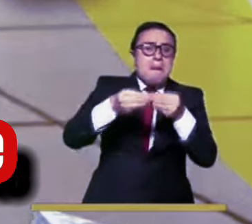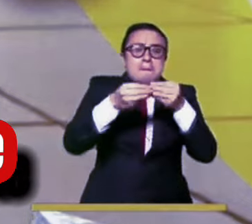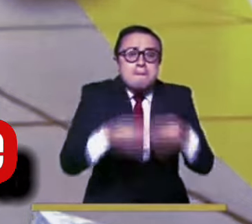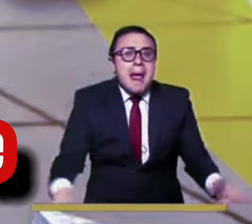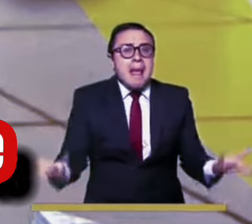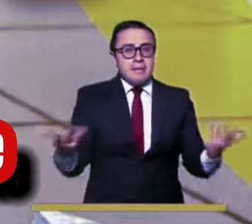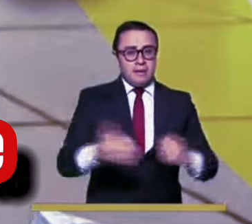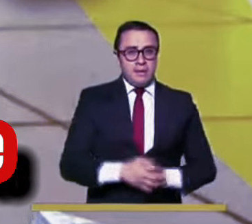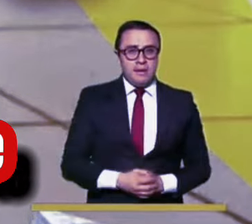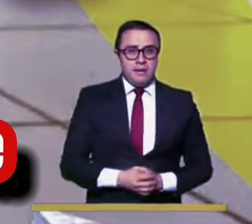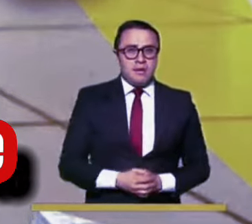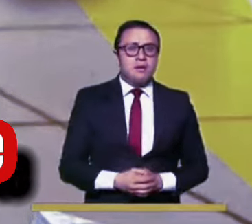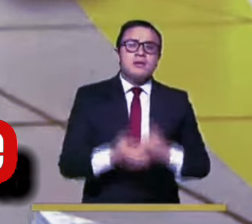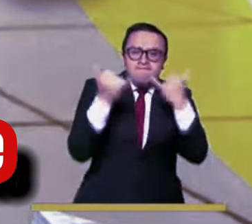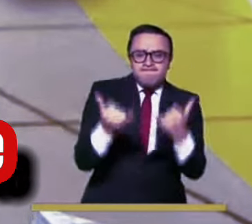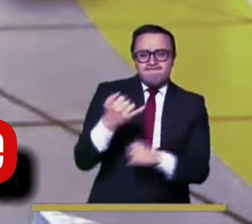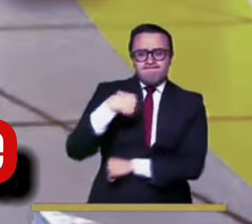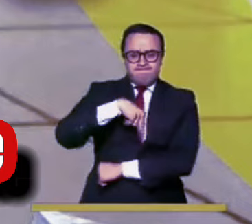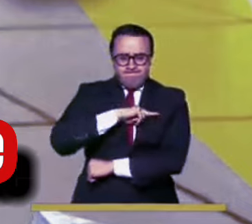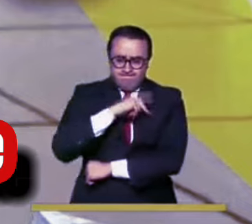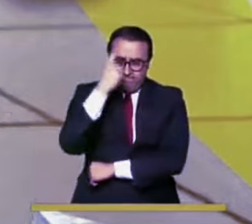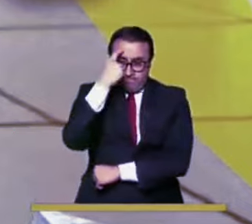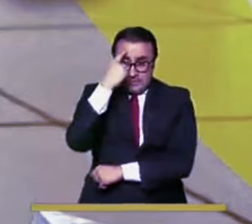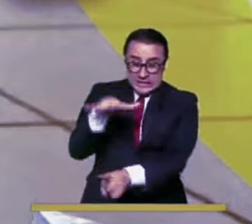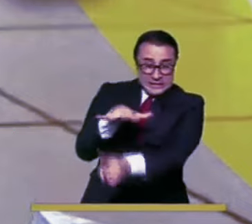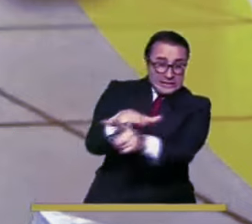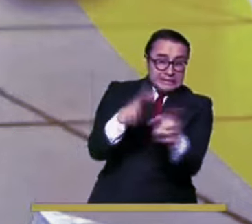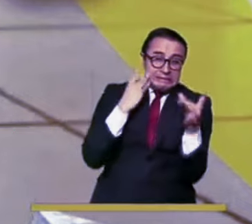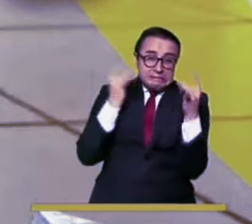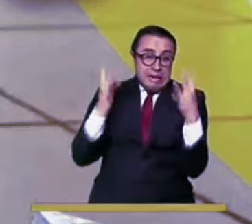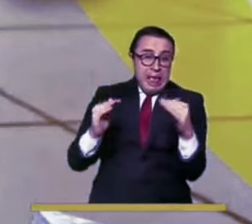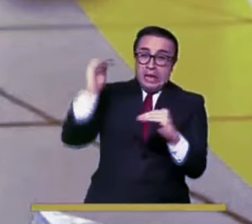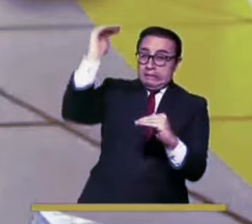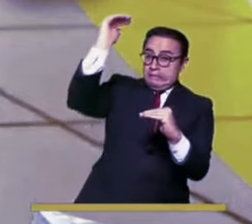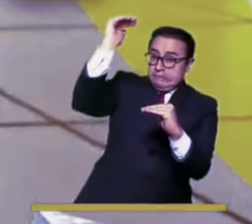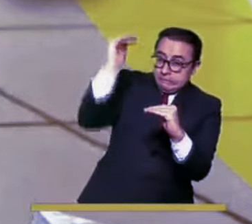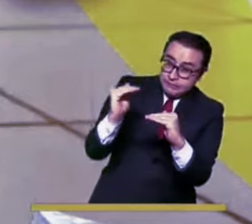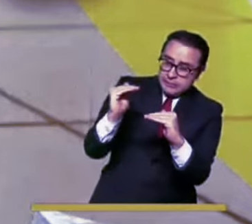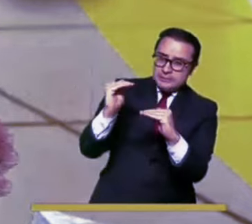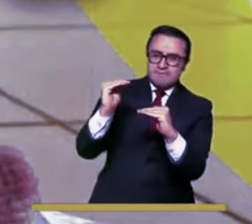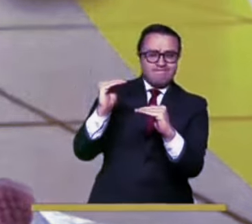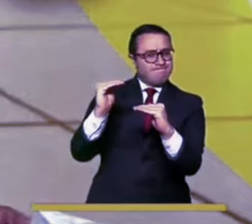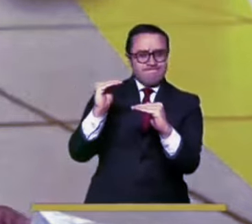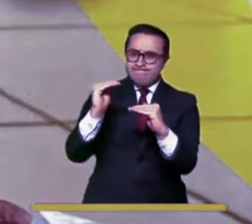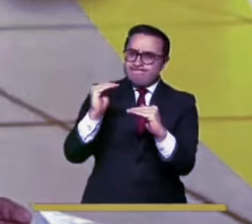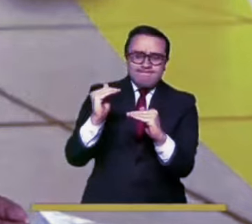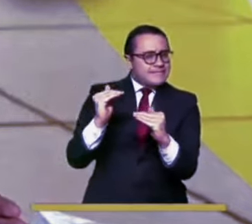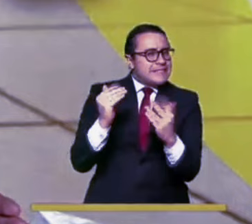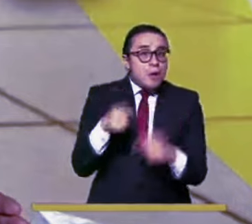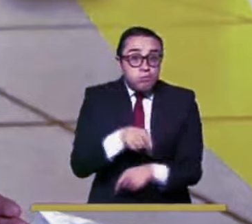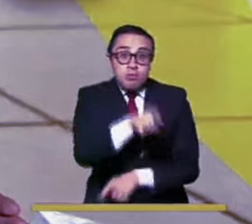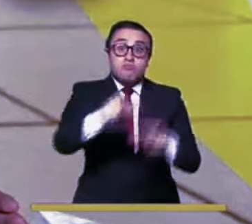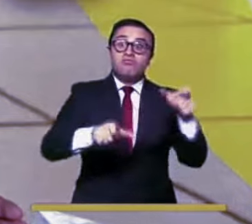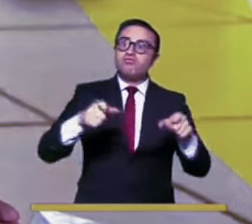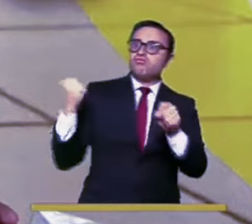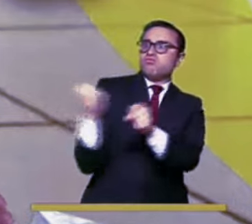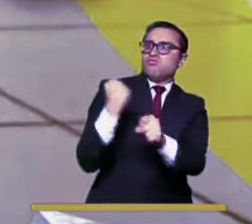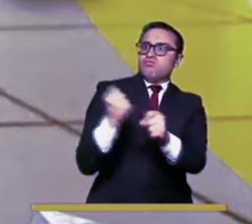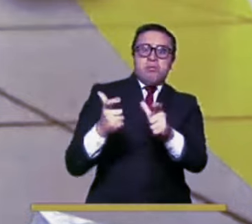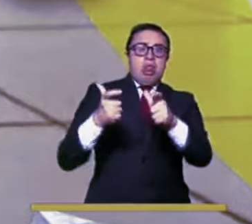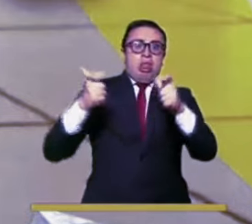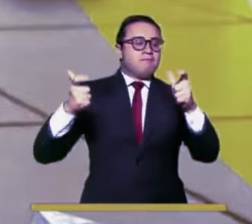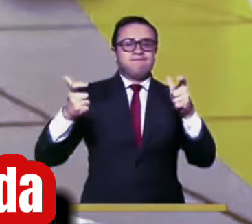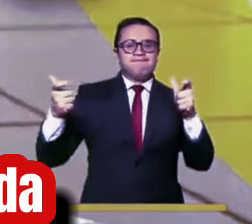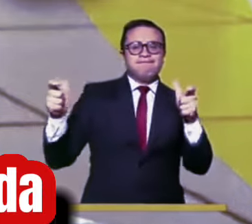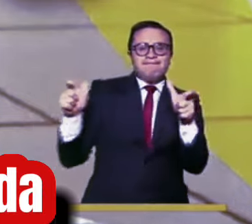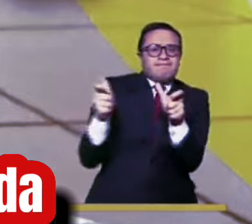se trata de reducir esta enorme afectación que suma la disminución de productividad de la ciudad durante todo este